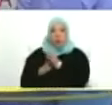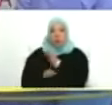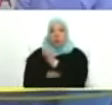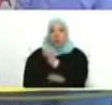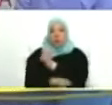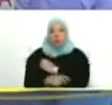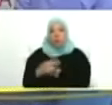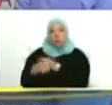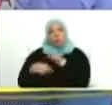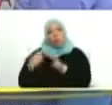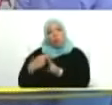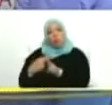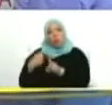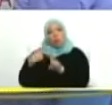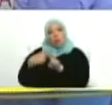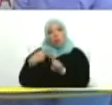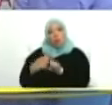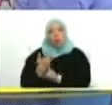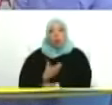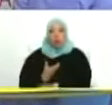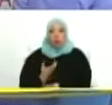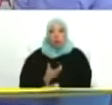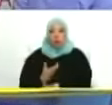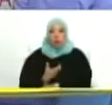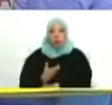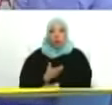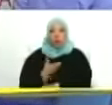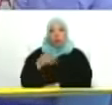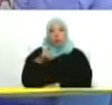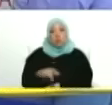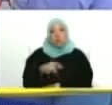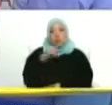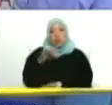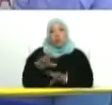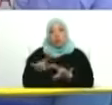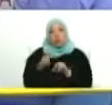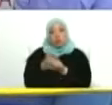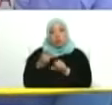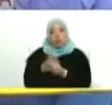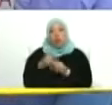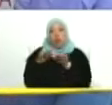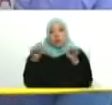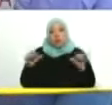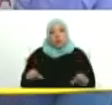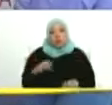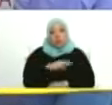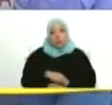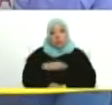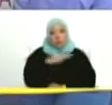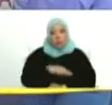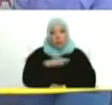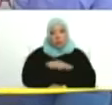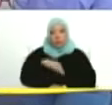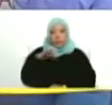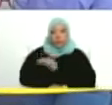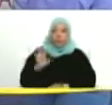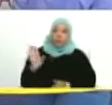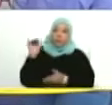Cruz, alcalde del municipio, Yoalí Herrera, secretaria general del Sistema de Misiones del Estado de